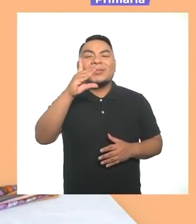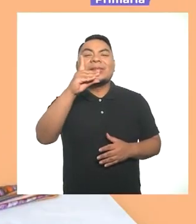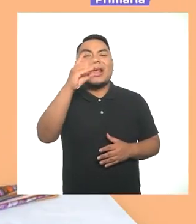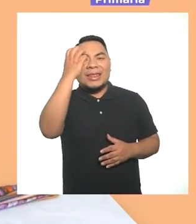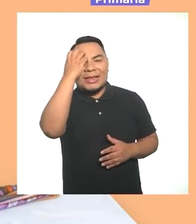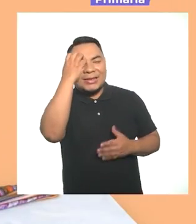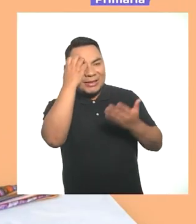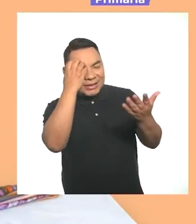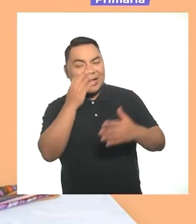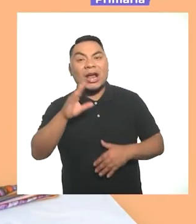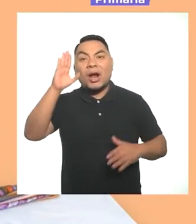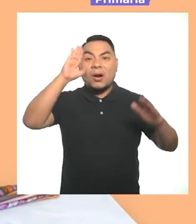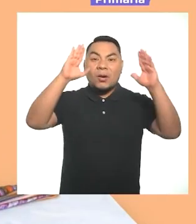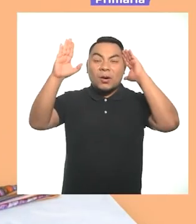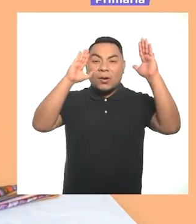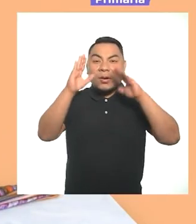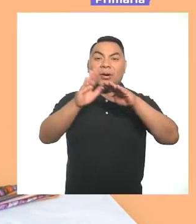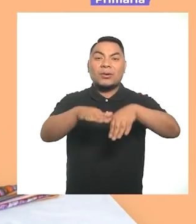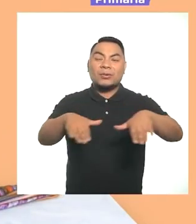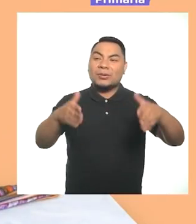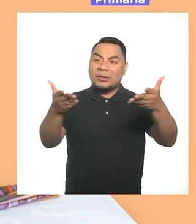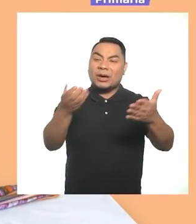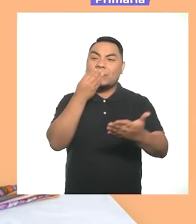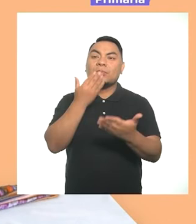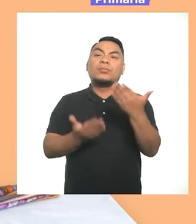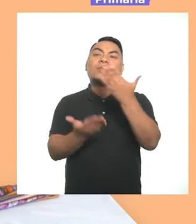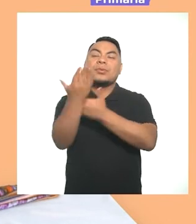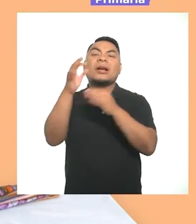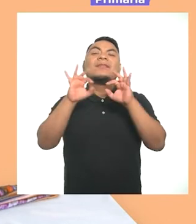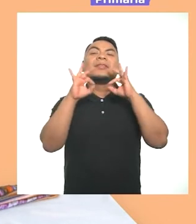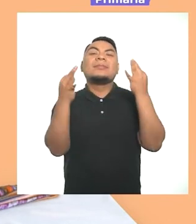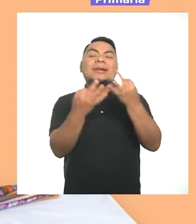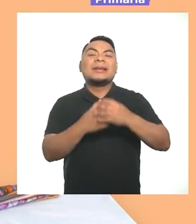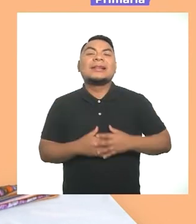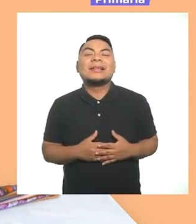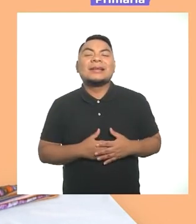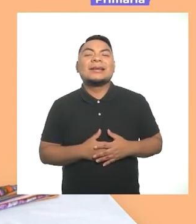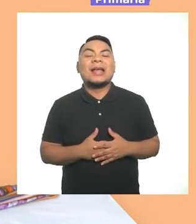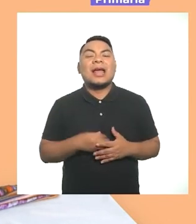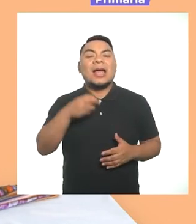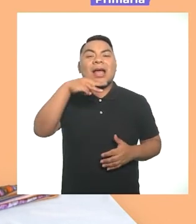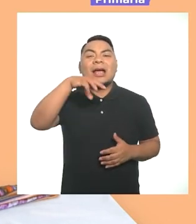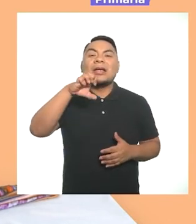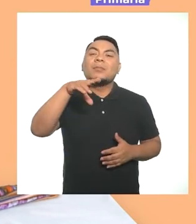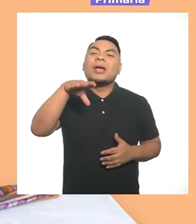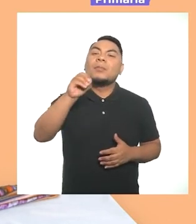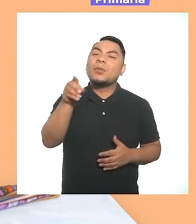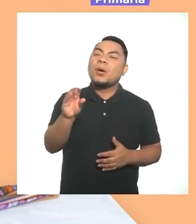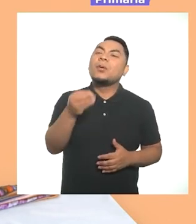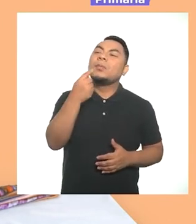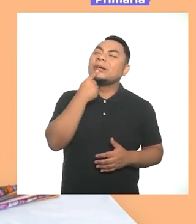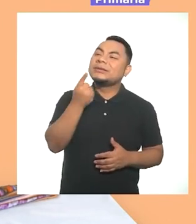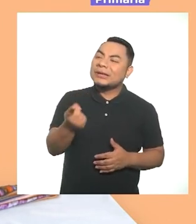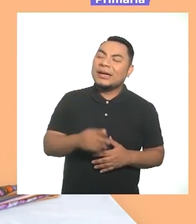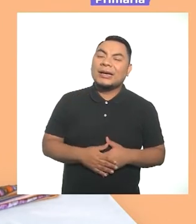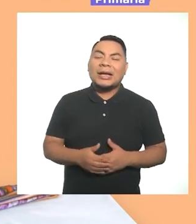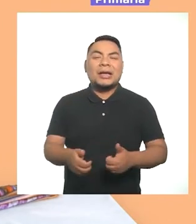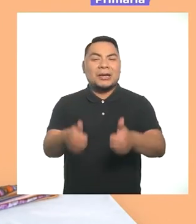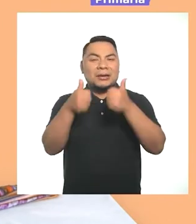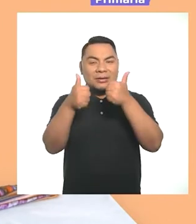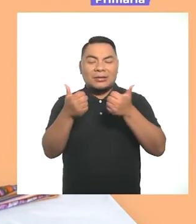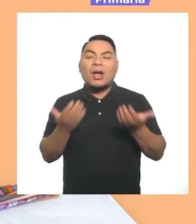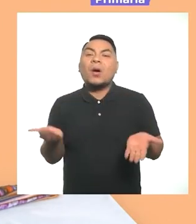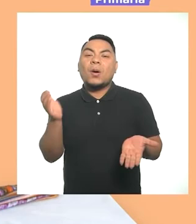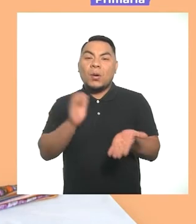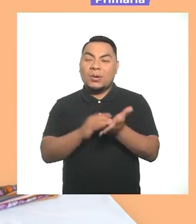¡Hola, Daniel! ¡Hola, chicas y chicos! ¡Buenos días, familias! ¡Memo! ¿Cómo estás? ¡Qué